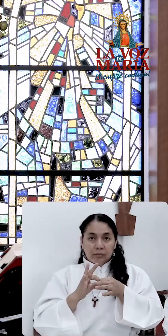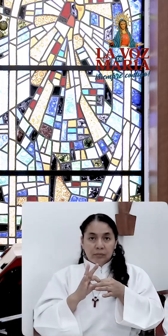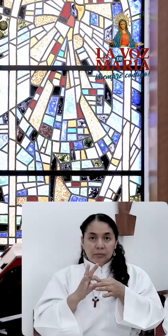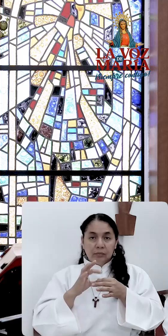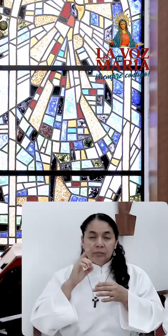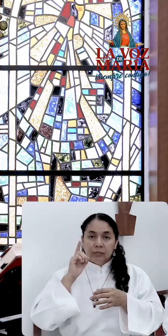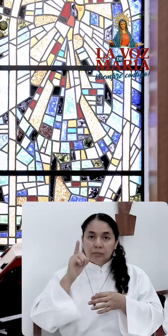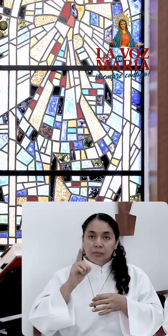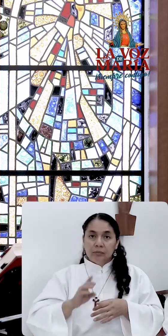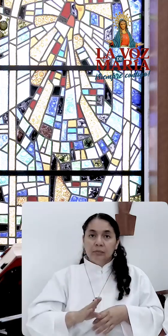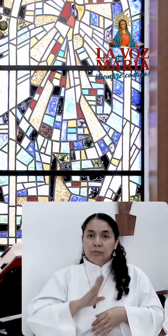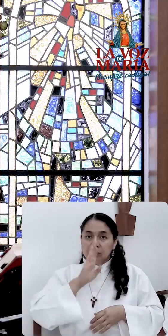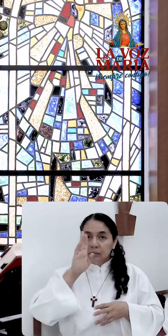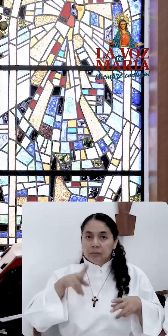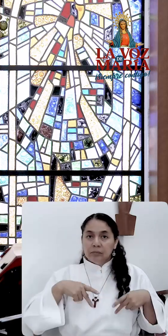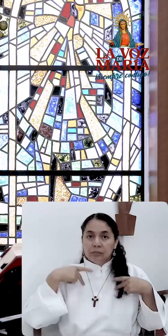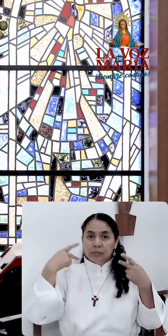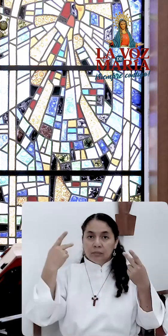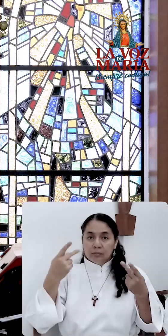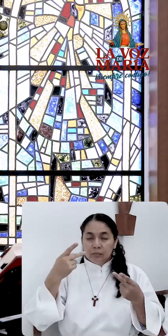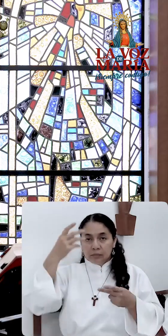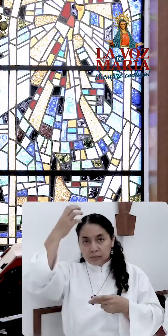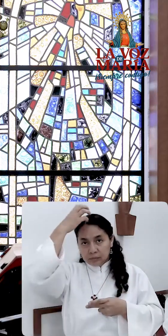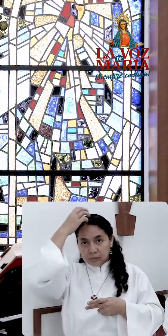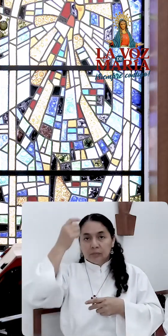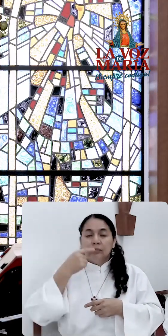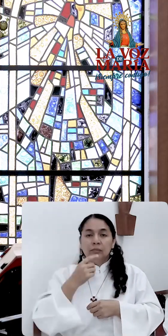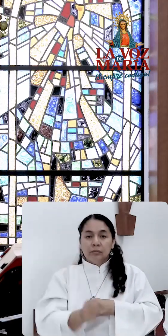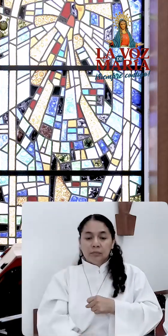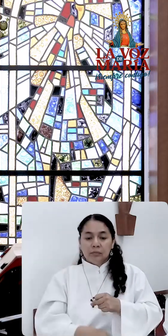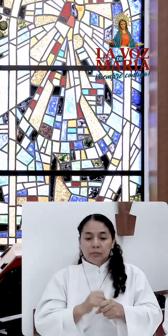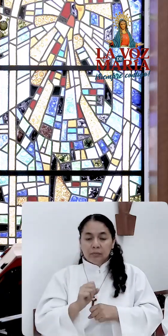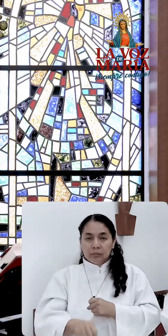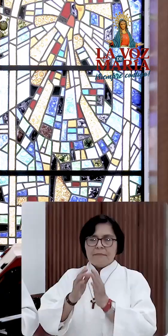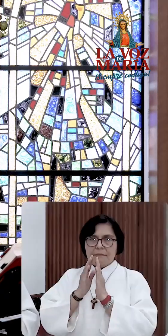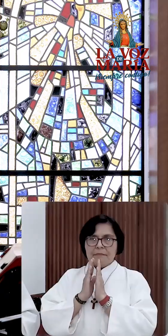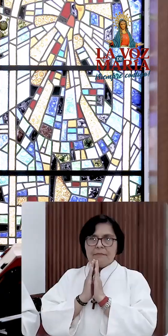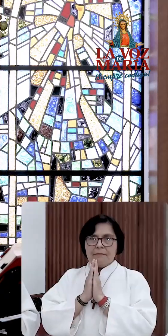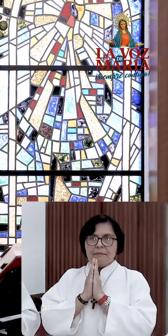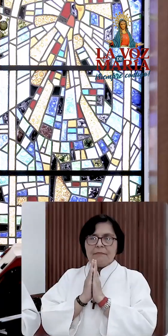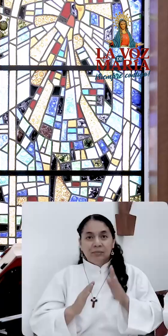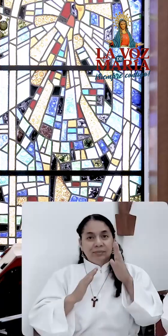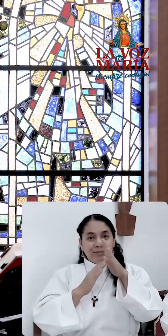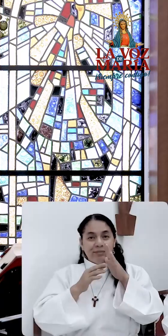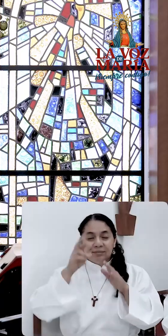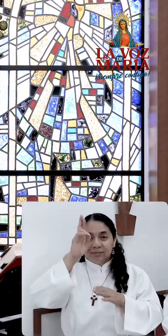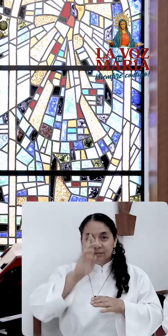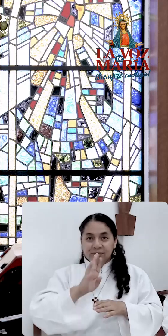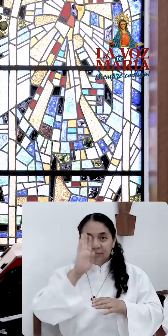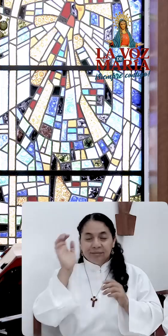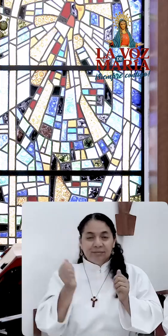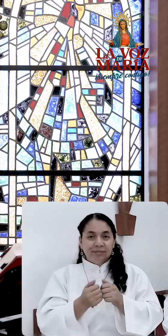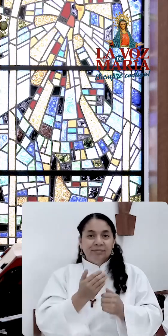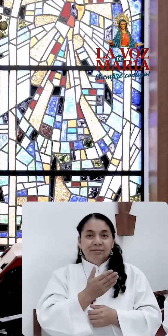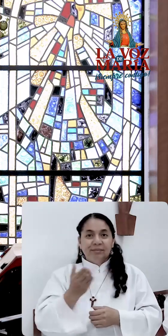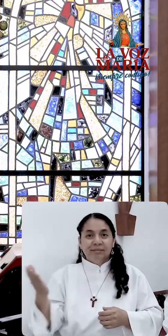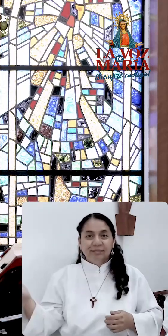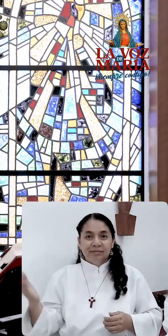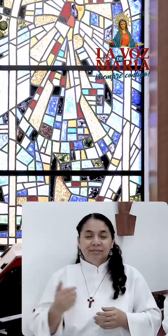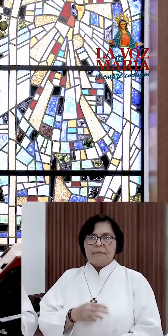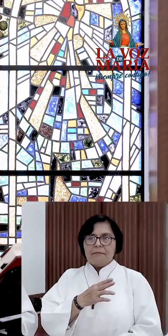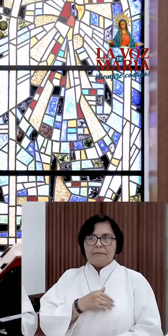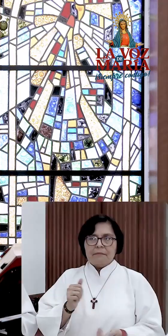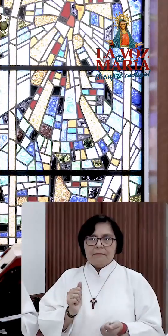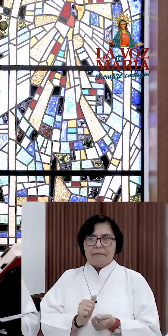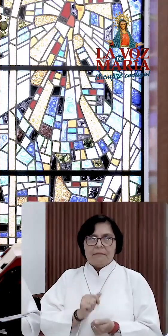paz y la unidad. Tú que vives y reinas por los siglos de los siglos. Amén. La paz del Señor esté siempre con ustedes.